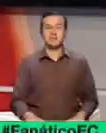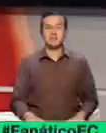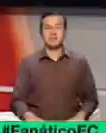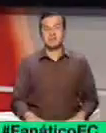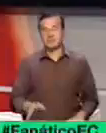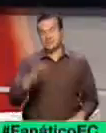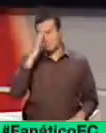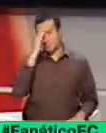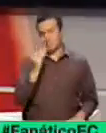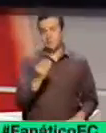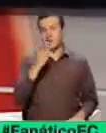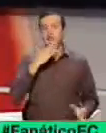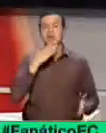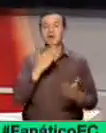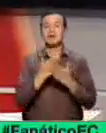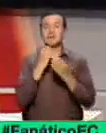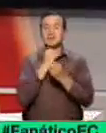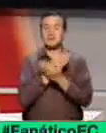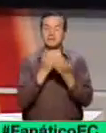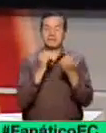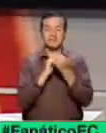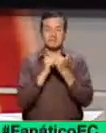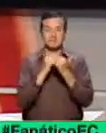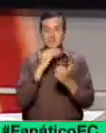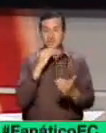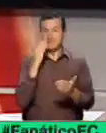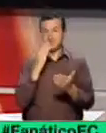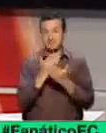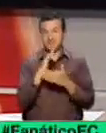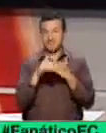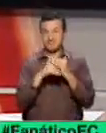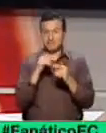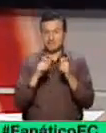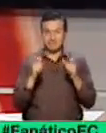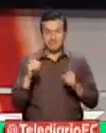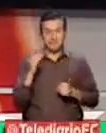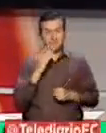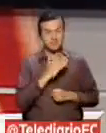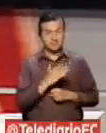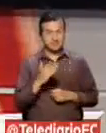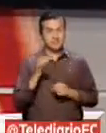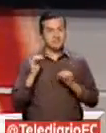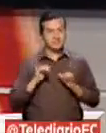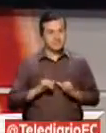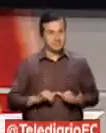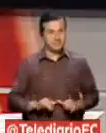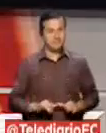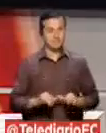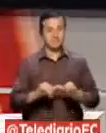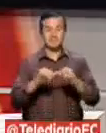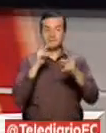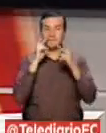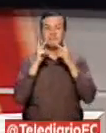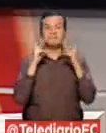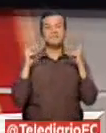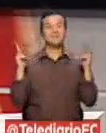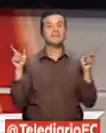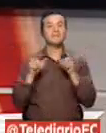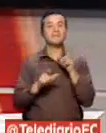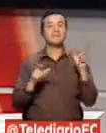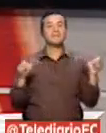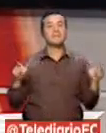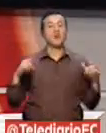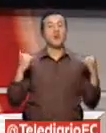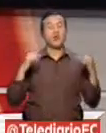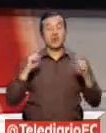Buen día, gracias por la información deportiva. Gracias a ustedes, amigas y amigos, por continuar en nuestra sintonía. Nuestros invitados